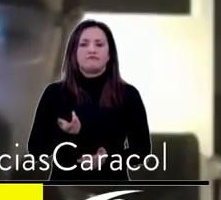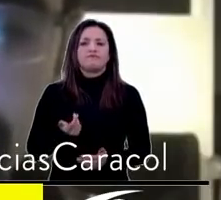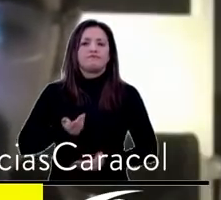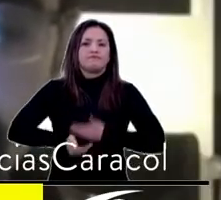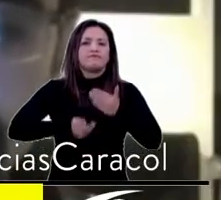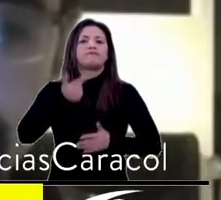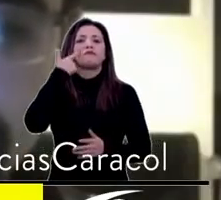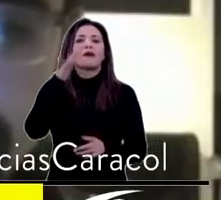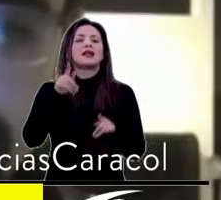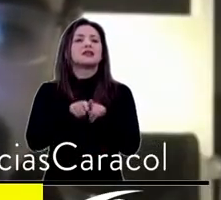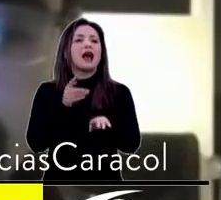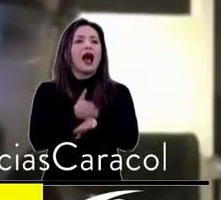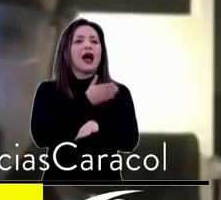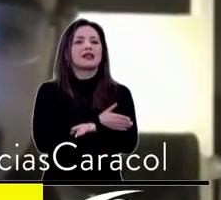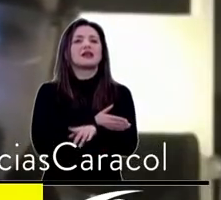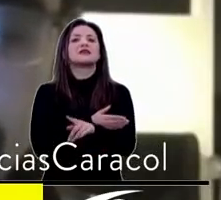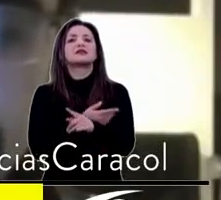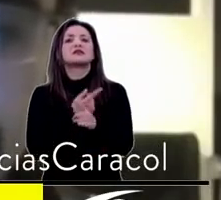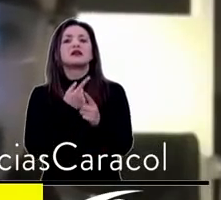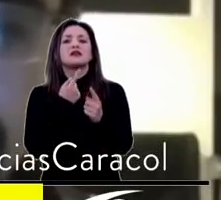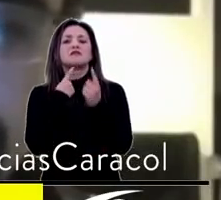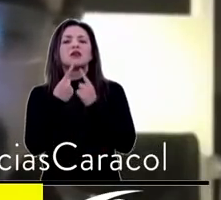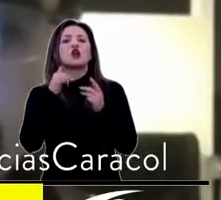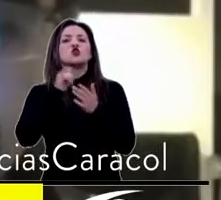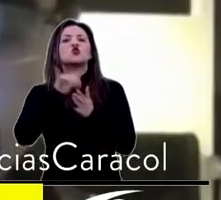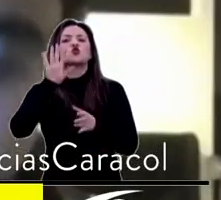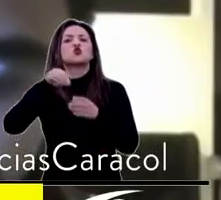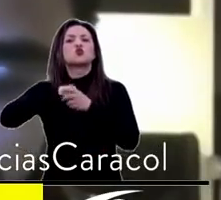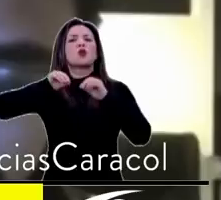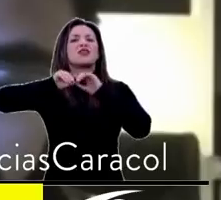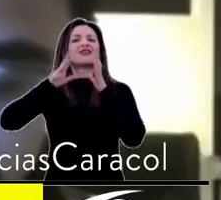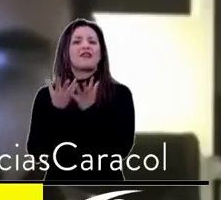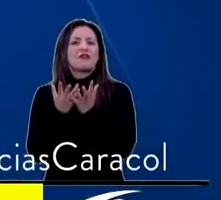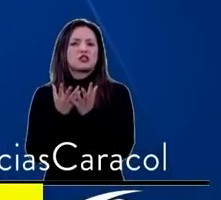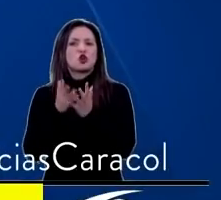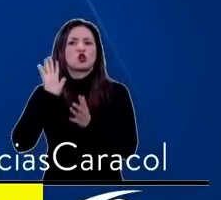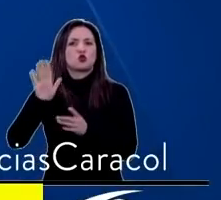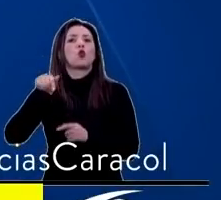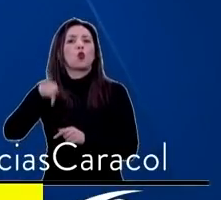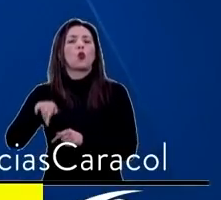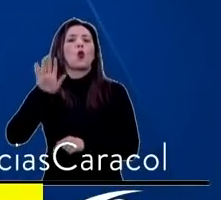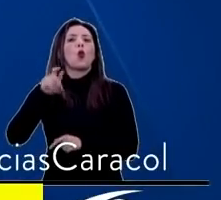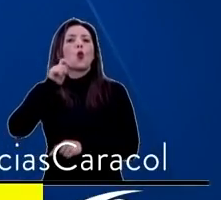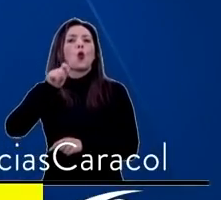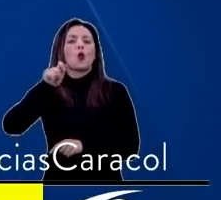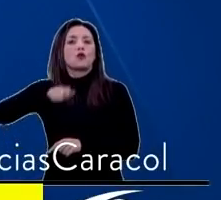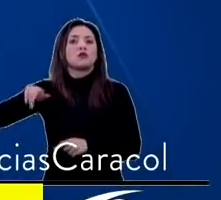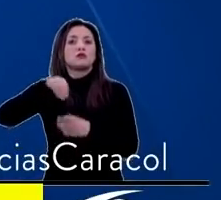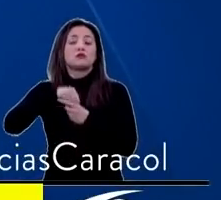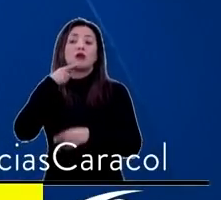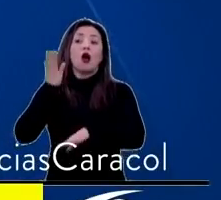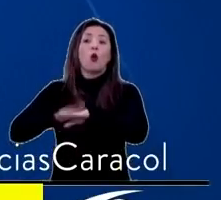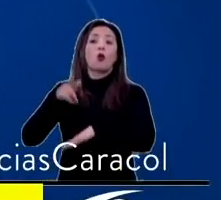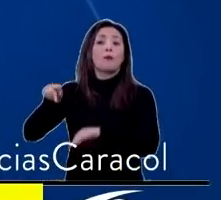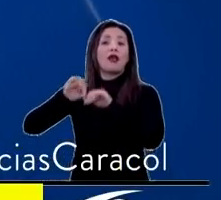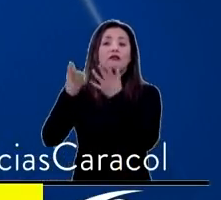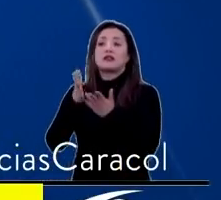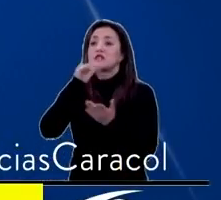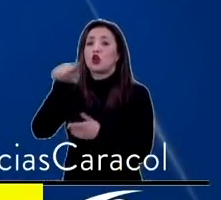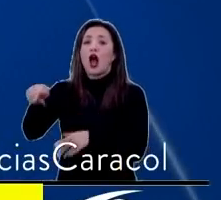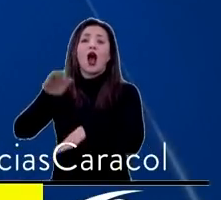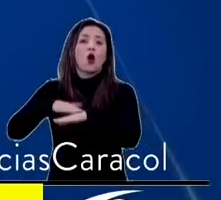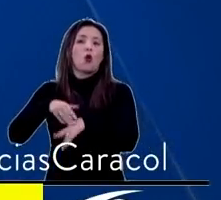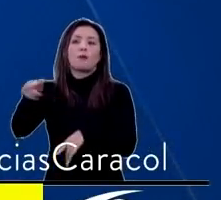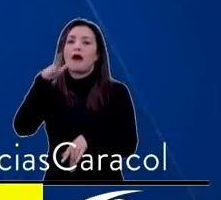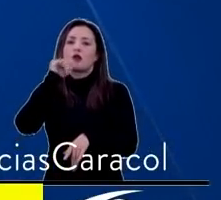una entrevista con una defensora del pueblo y alegando que en este caso sería culpa de la defensoría que no se hubiera dado